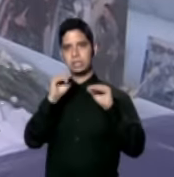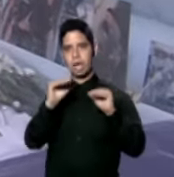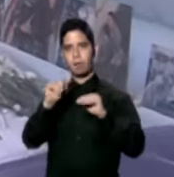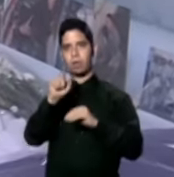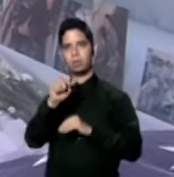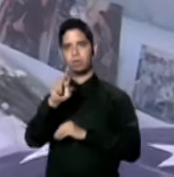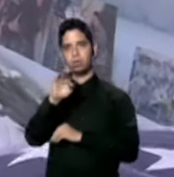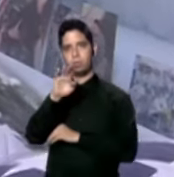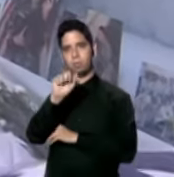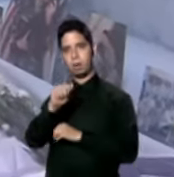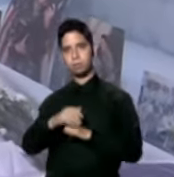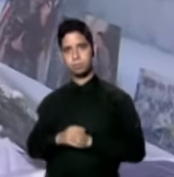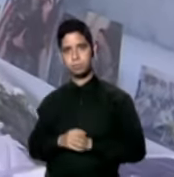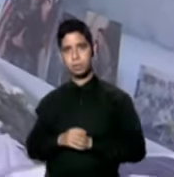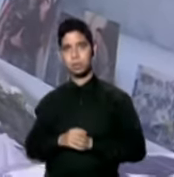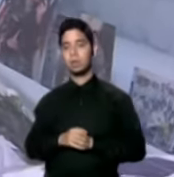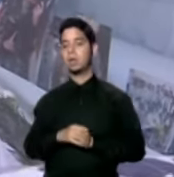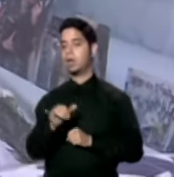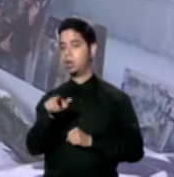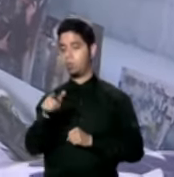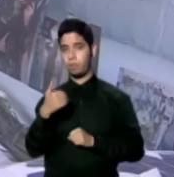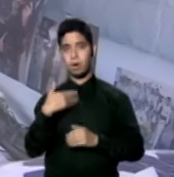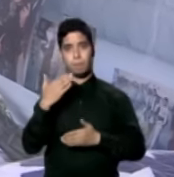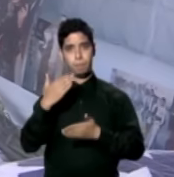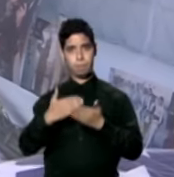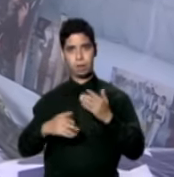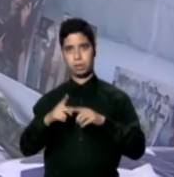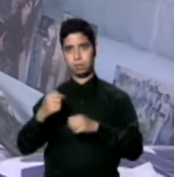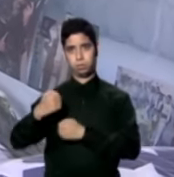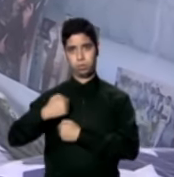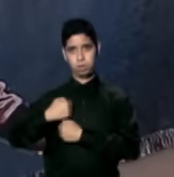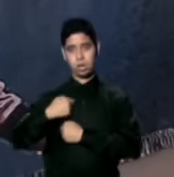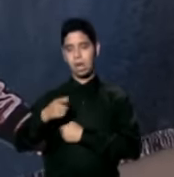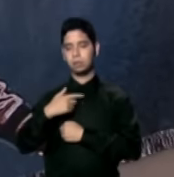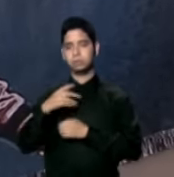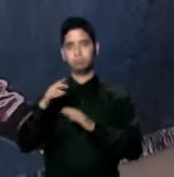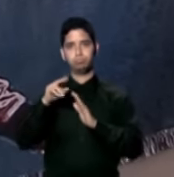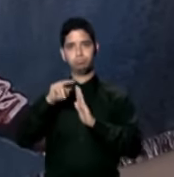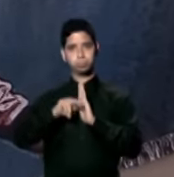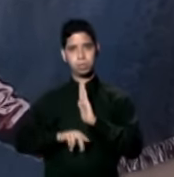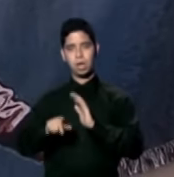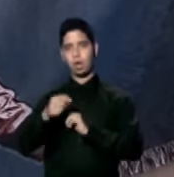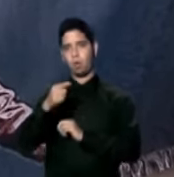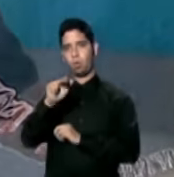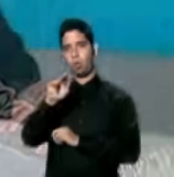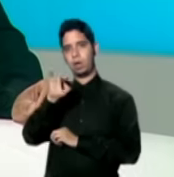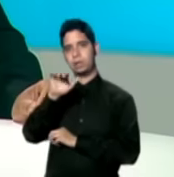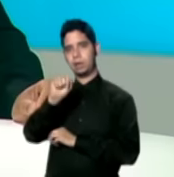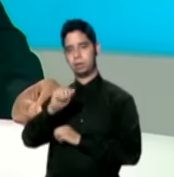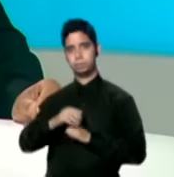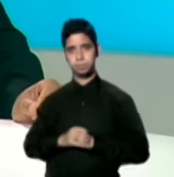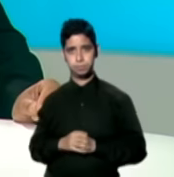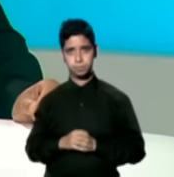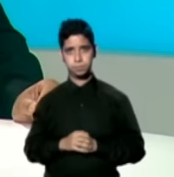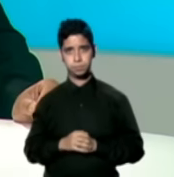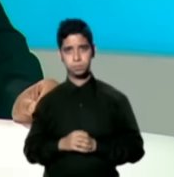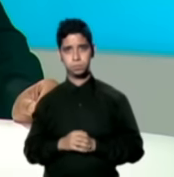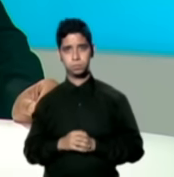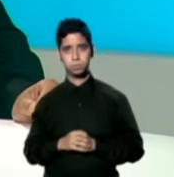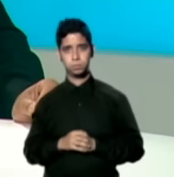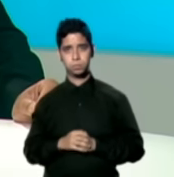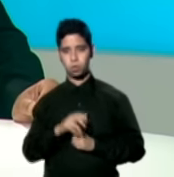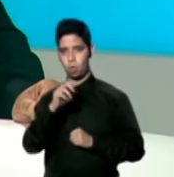formaba parte de la Guardia Nacional, serán sepultados mañana sábado en el cementerio municipal de Guánica. Y más de